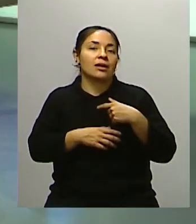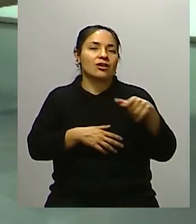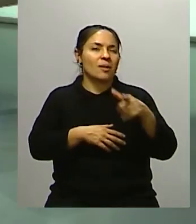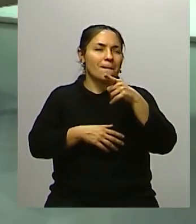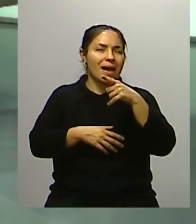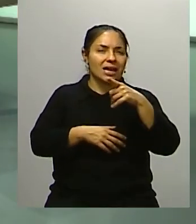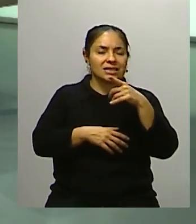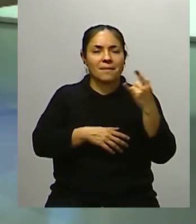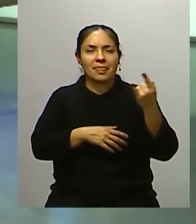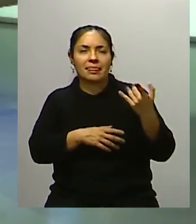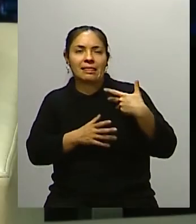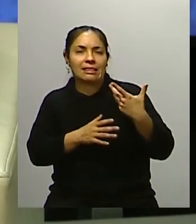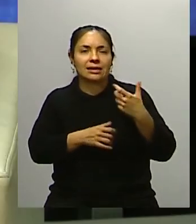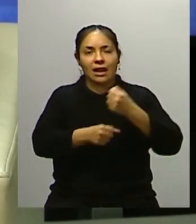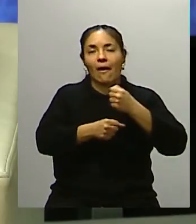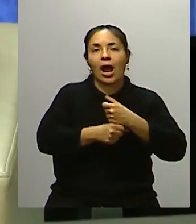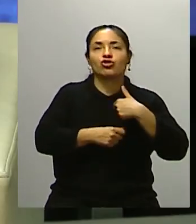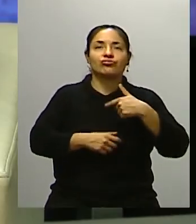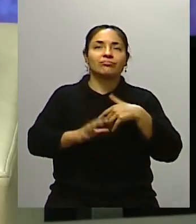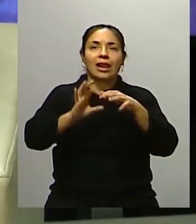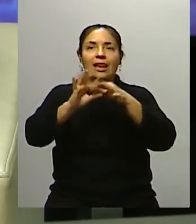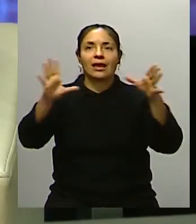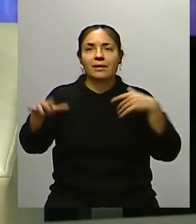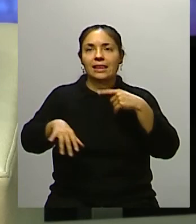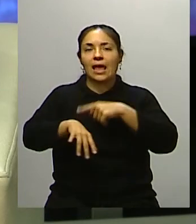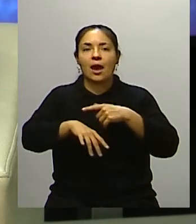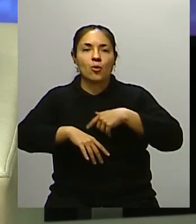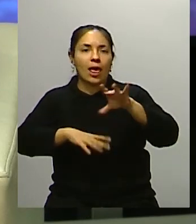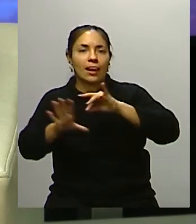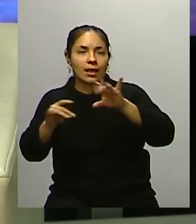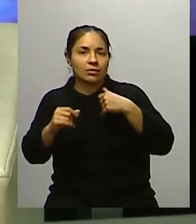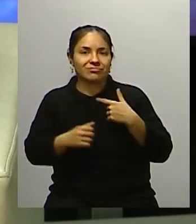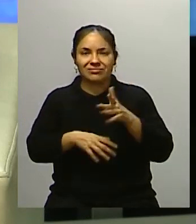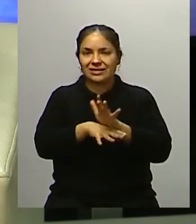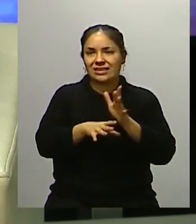trabajadores independientes, que manejan su tiempo, lo único que hace es precarizarlos más.